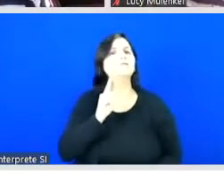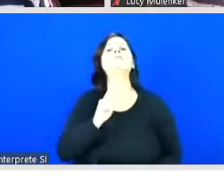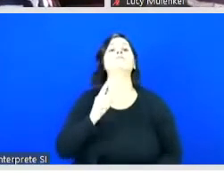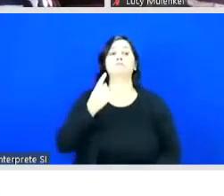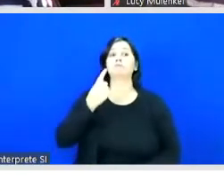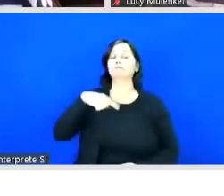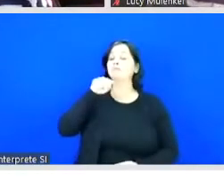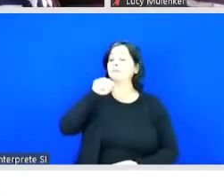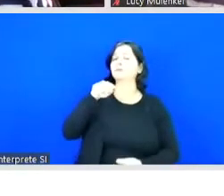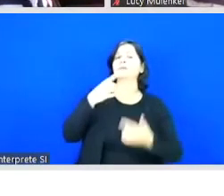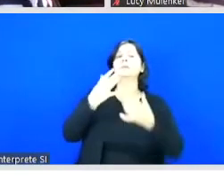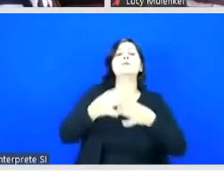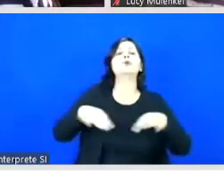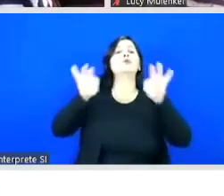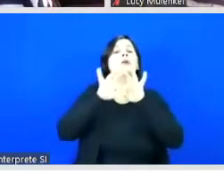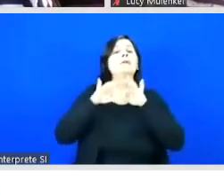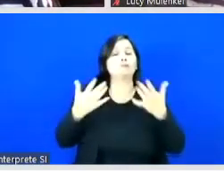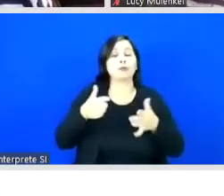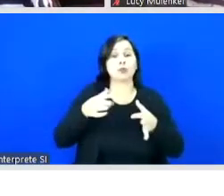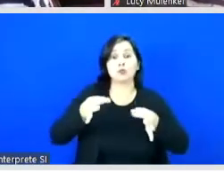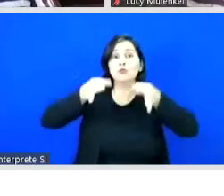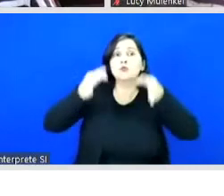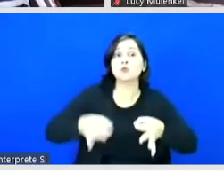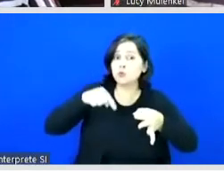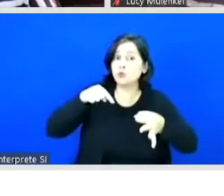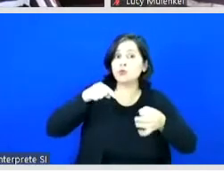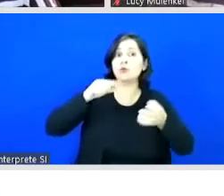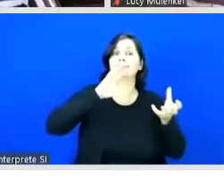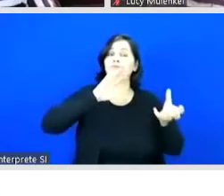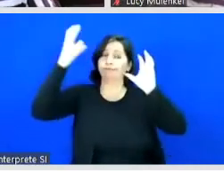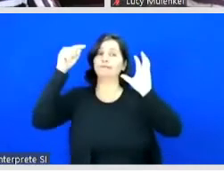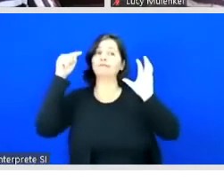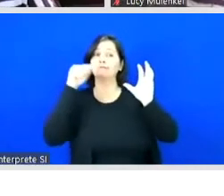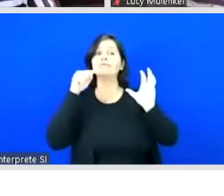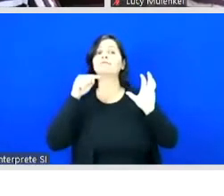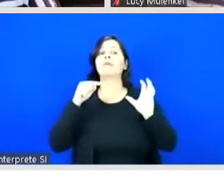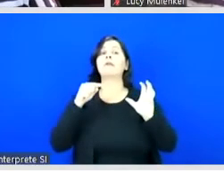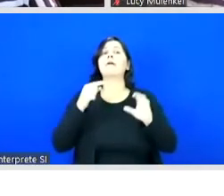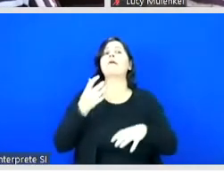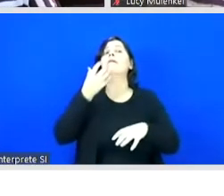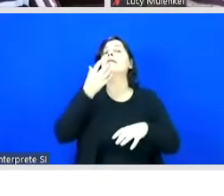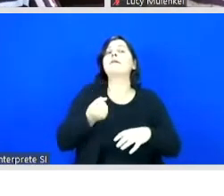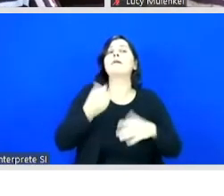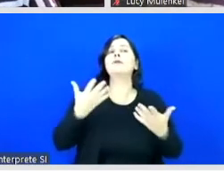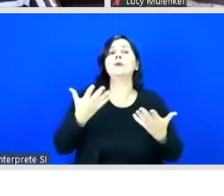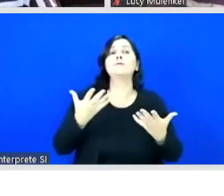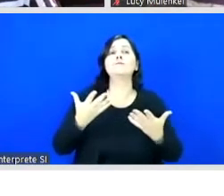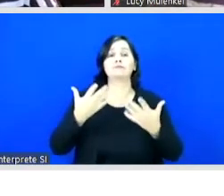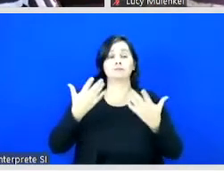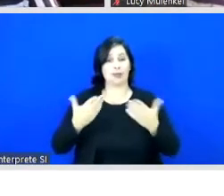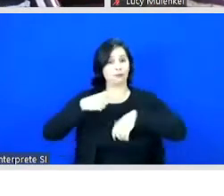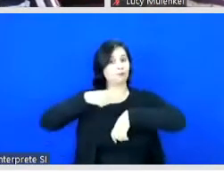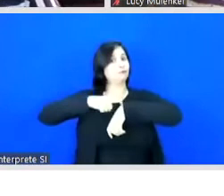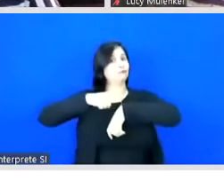climática pasa también por una situación de vulnerabilidad muy grande de las mujeres.